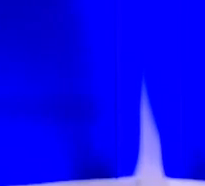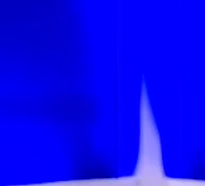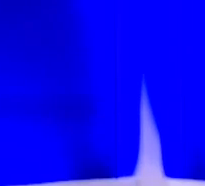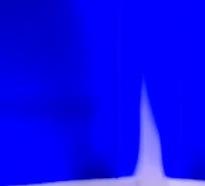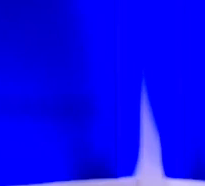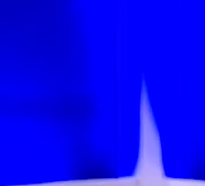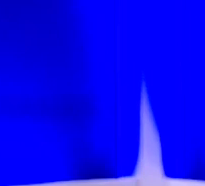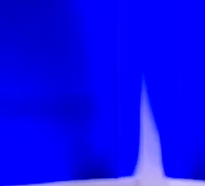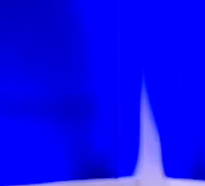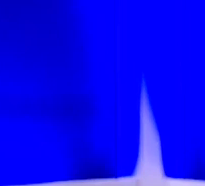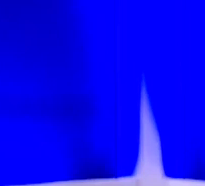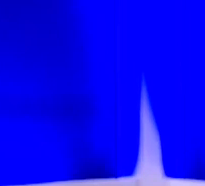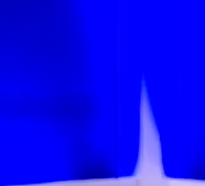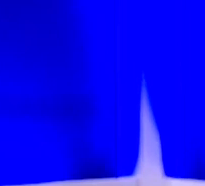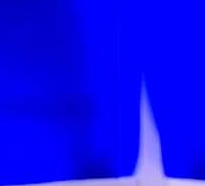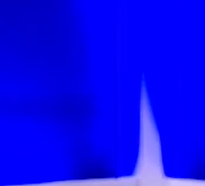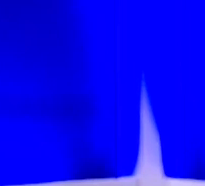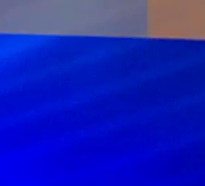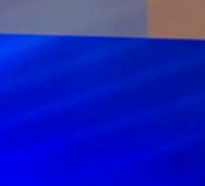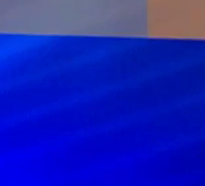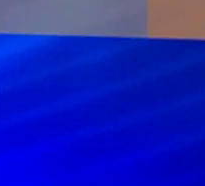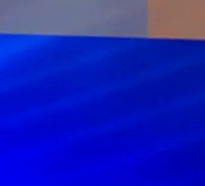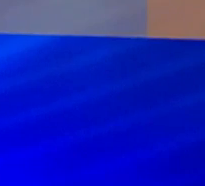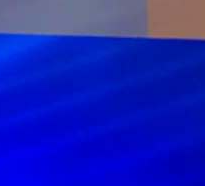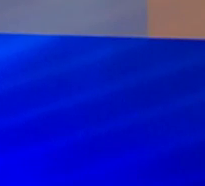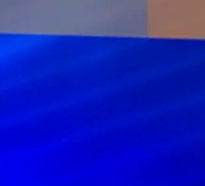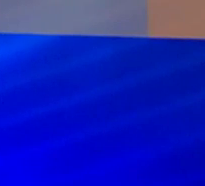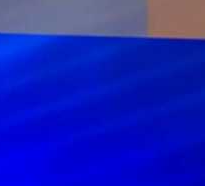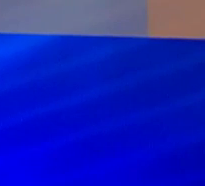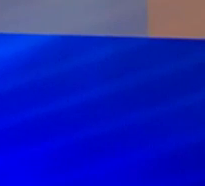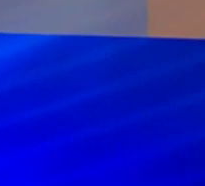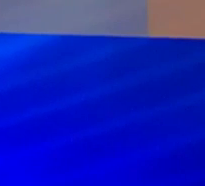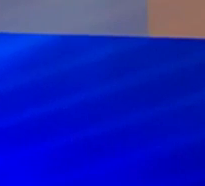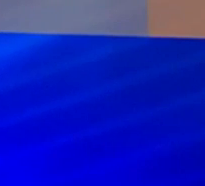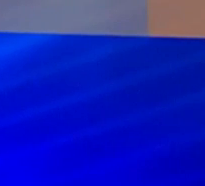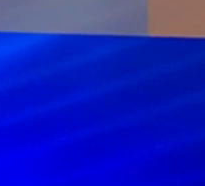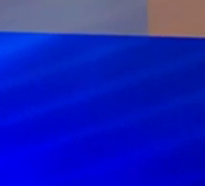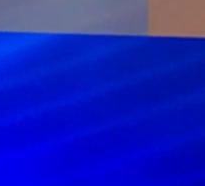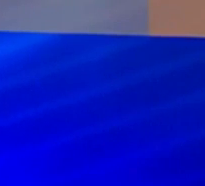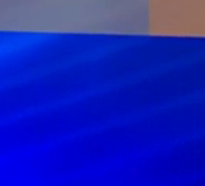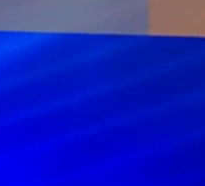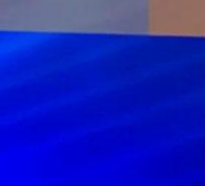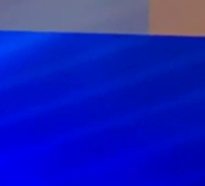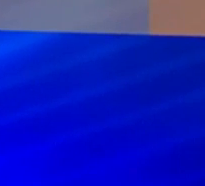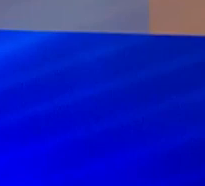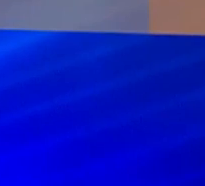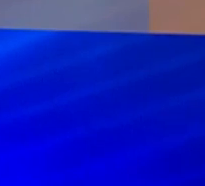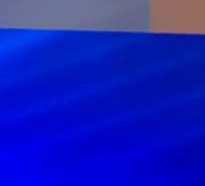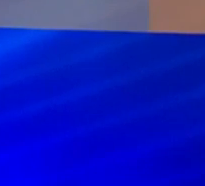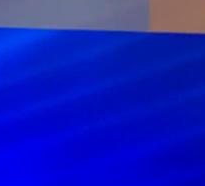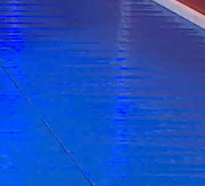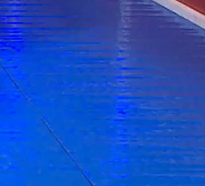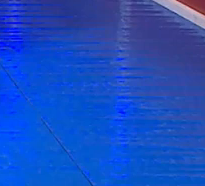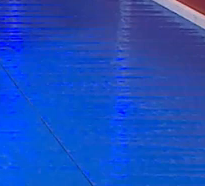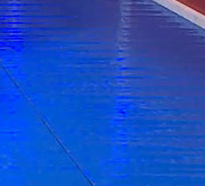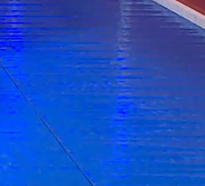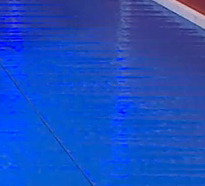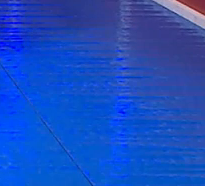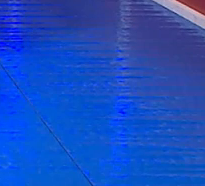adhesiones se las damos a conocer aquí en contrapunto su voto es muy importante no se lo entrega a cualquiera analice bien antes de elegir